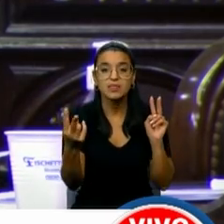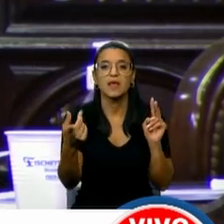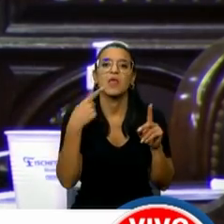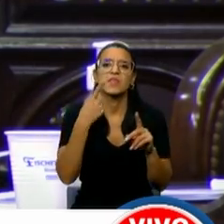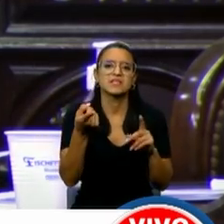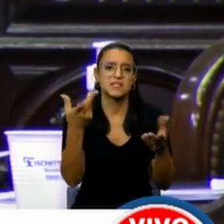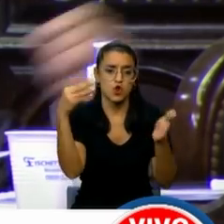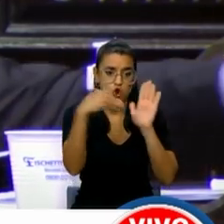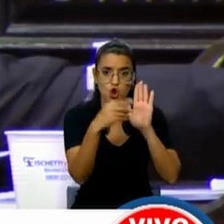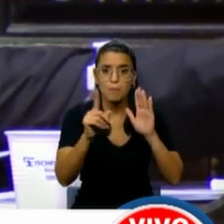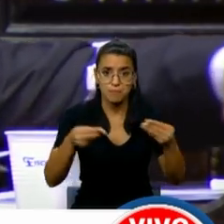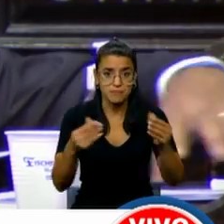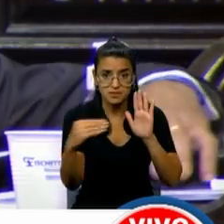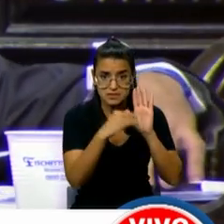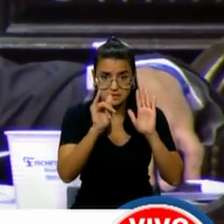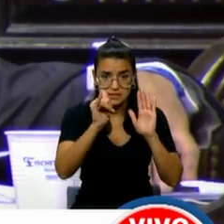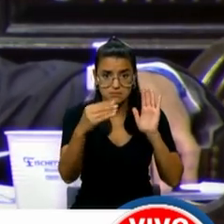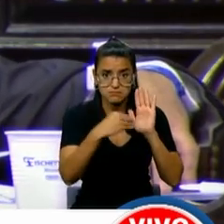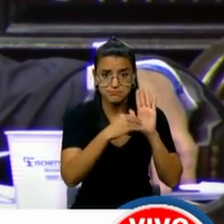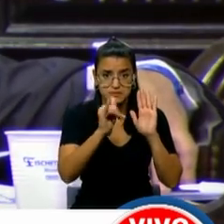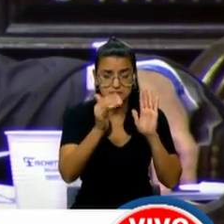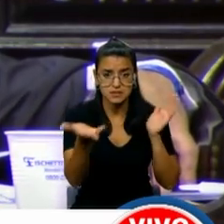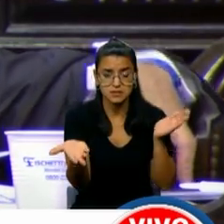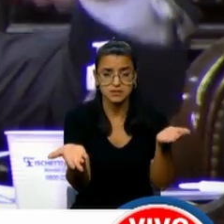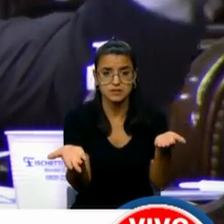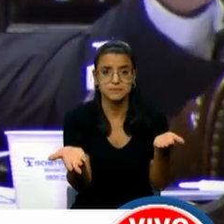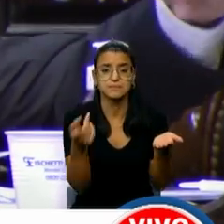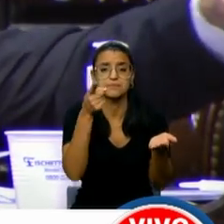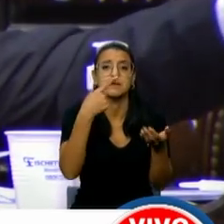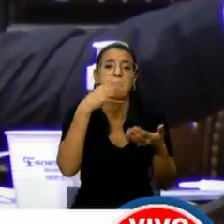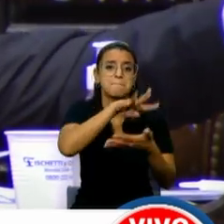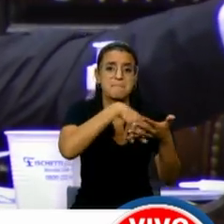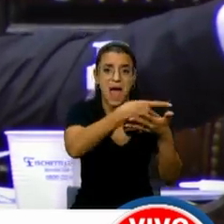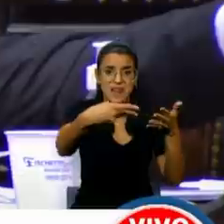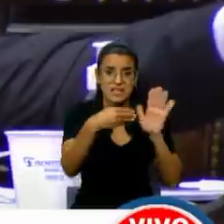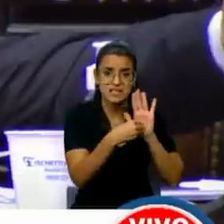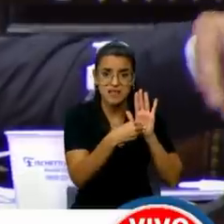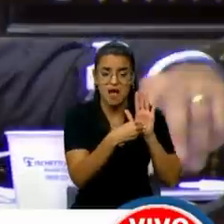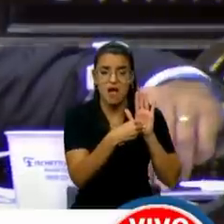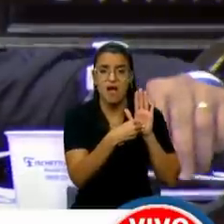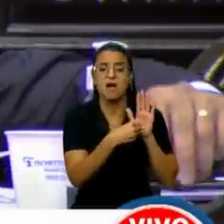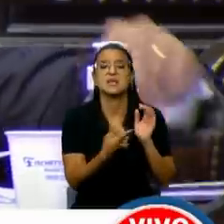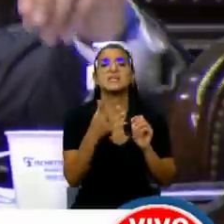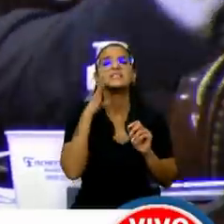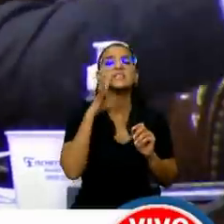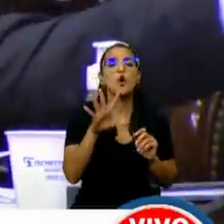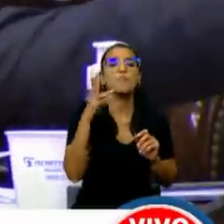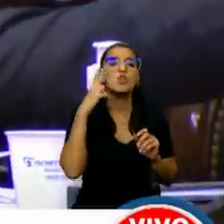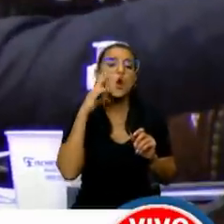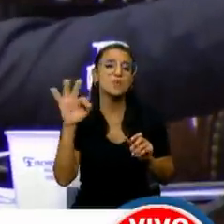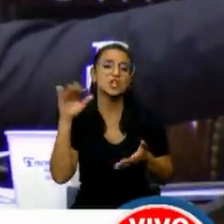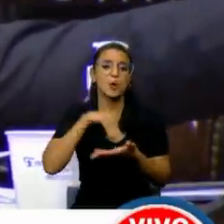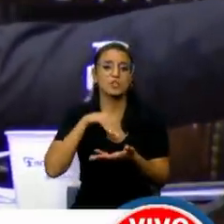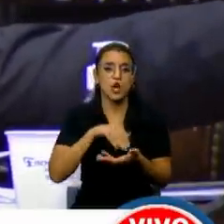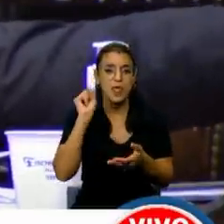están diciendo que no figura en el presupuesto si figura en esta planilla de más de 5 mil 900 millones de